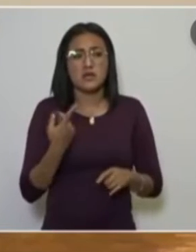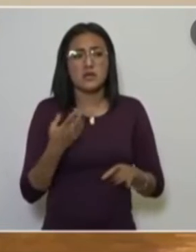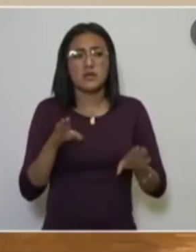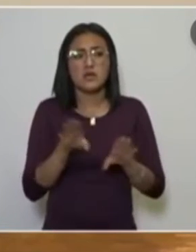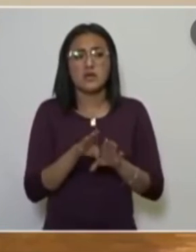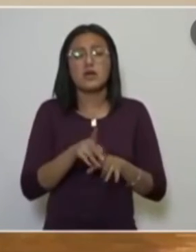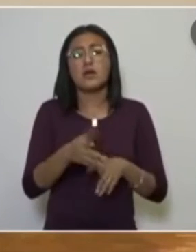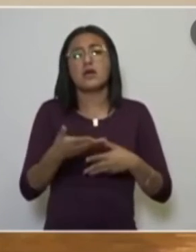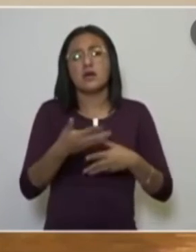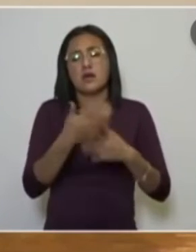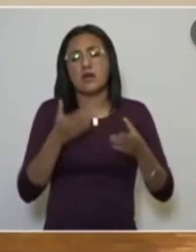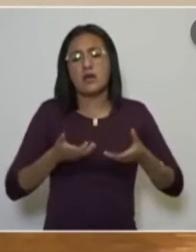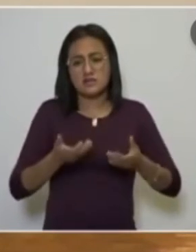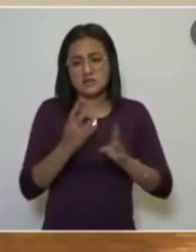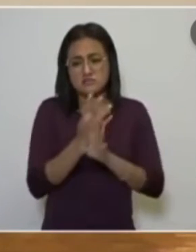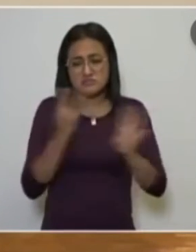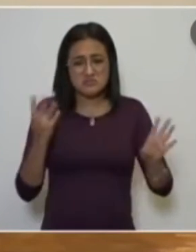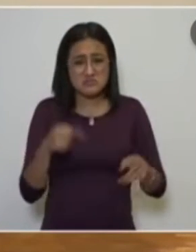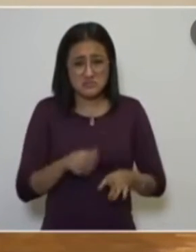calle